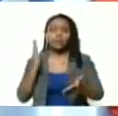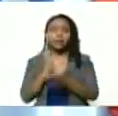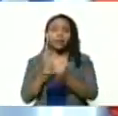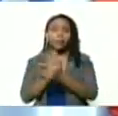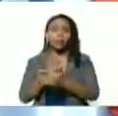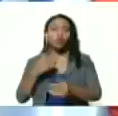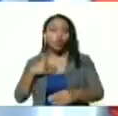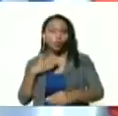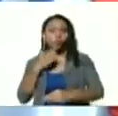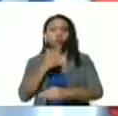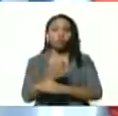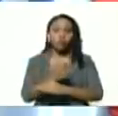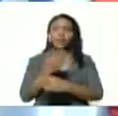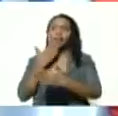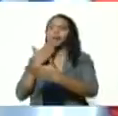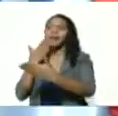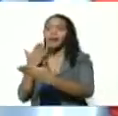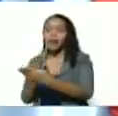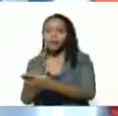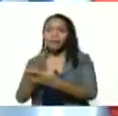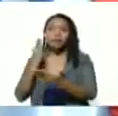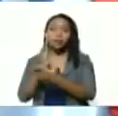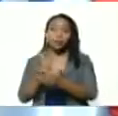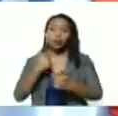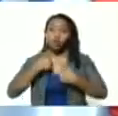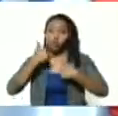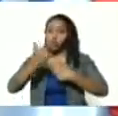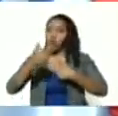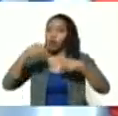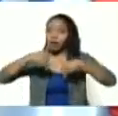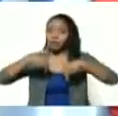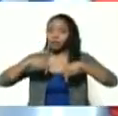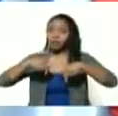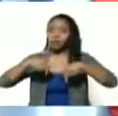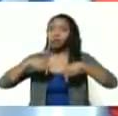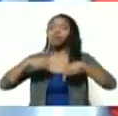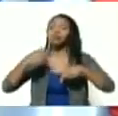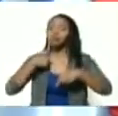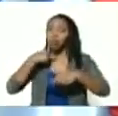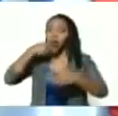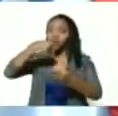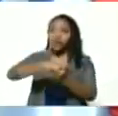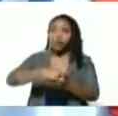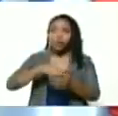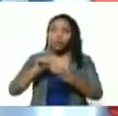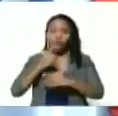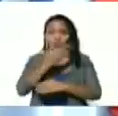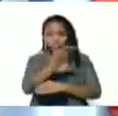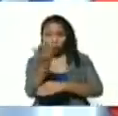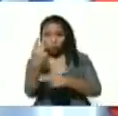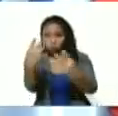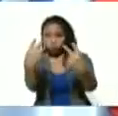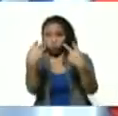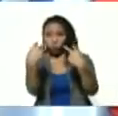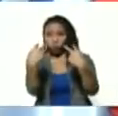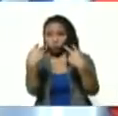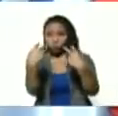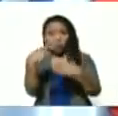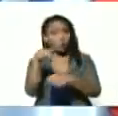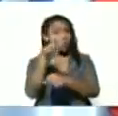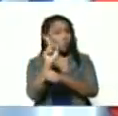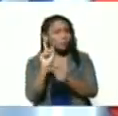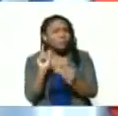a agradecer. Porque así como digo esto, menciono, vean ustedes, estamos hablando de